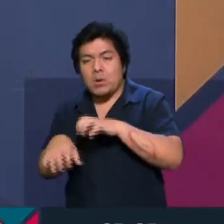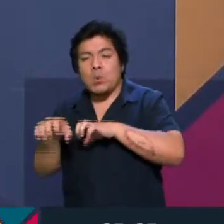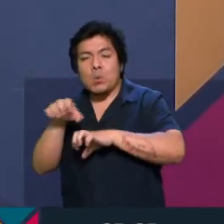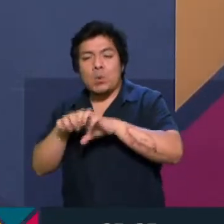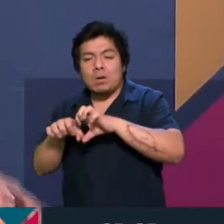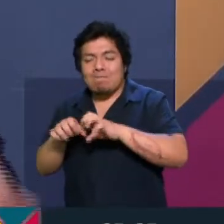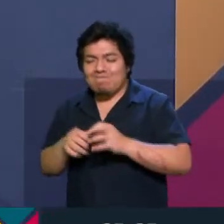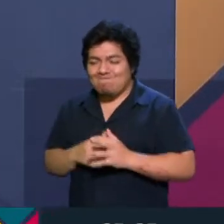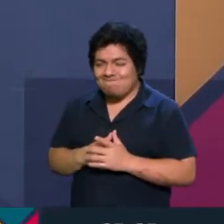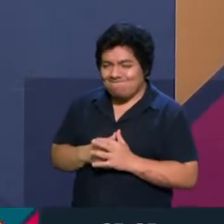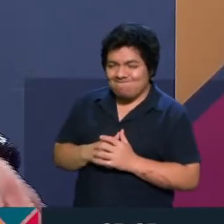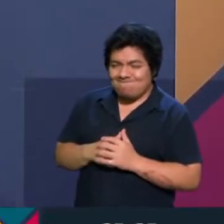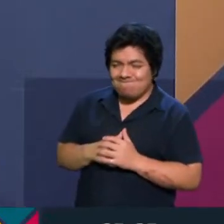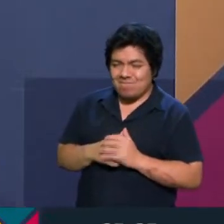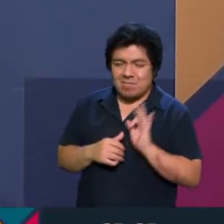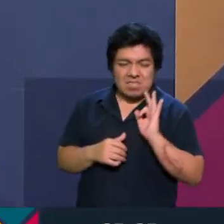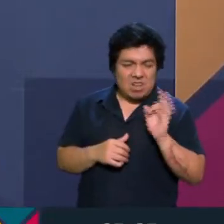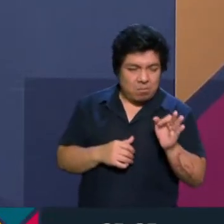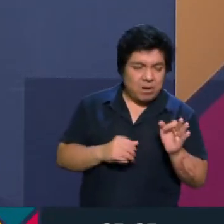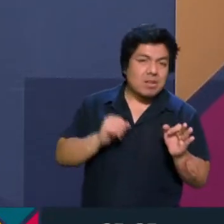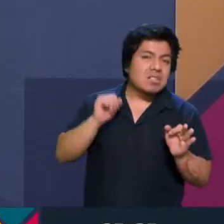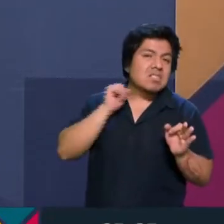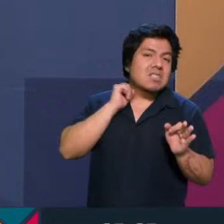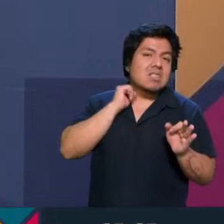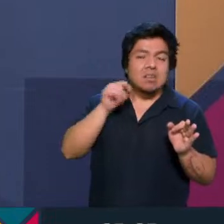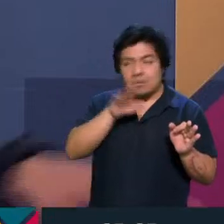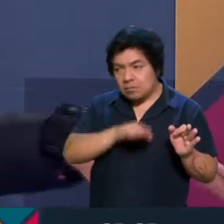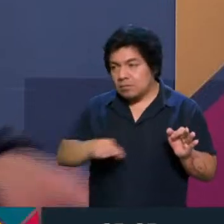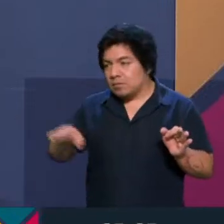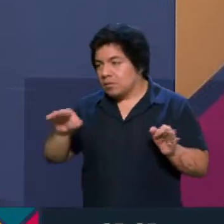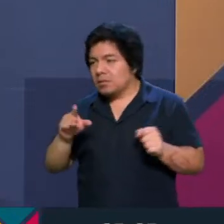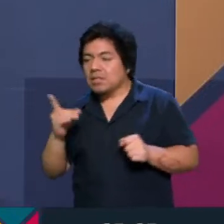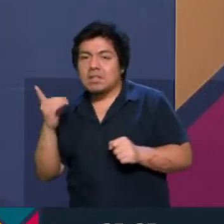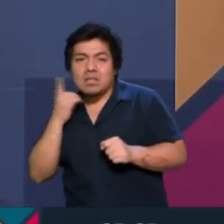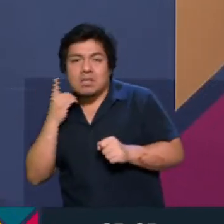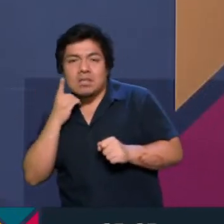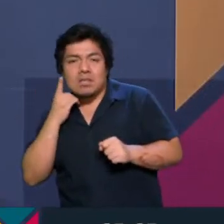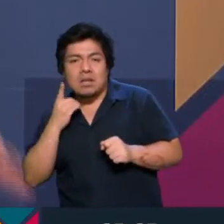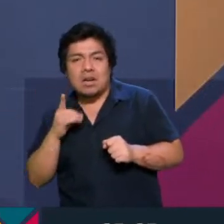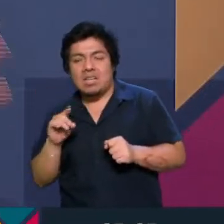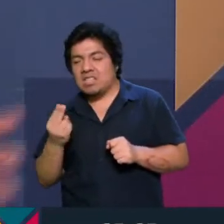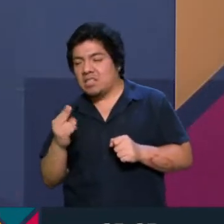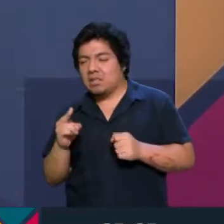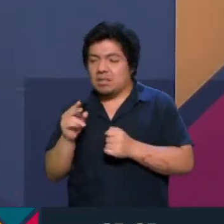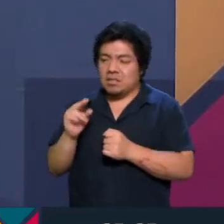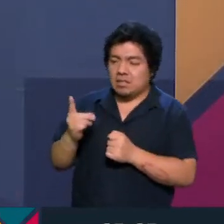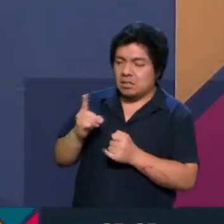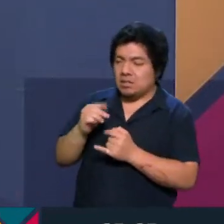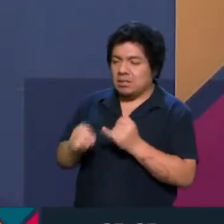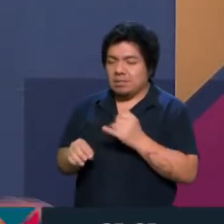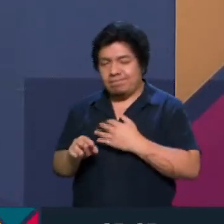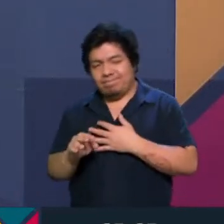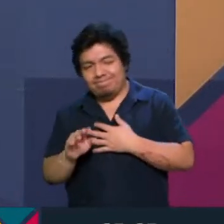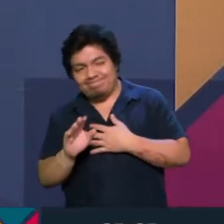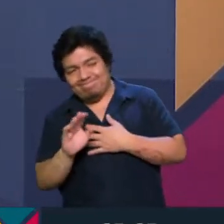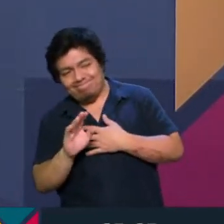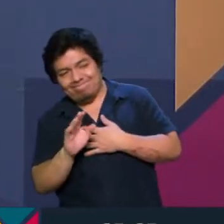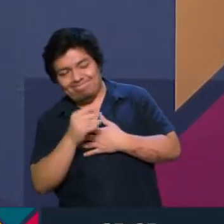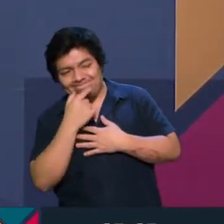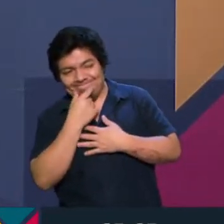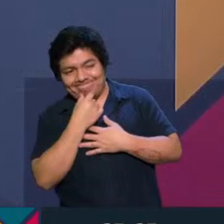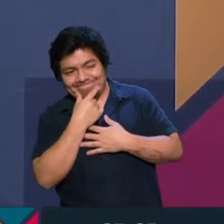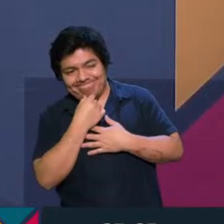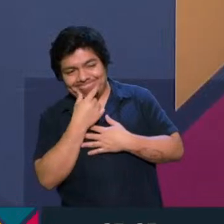manifestaron su inquietud. Se aprueba en el Senado, se manda a diputados a fin de año y muchos se manifiestan, dicen, tenían